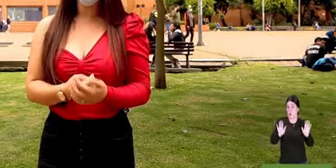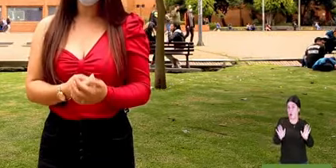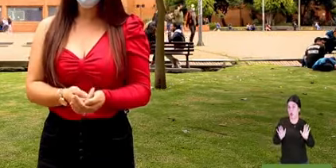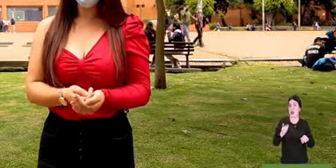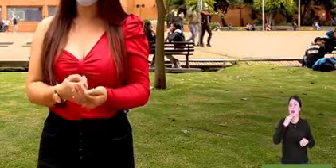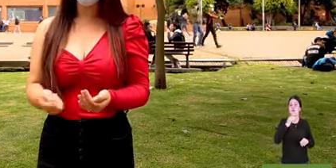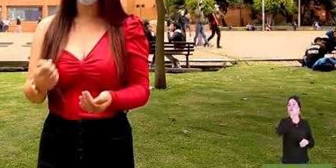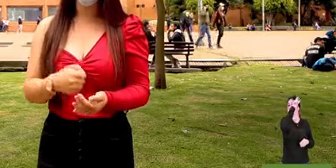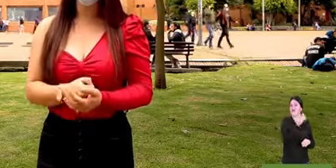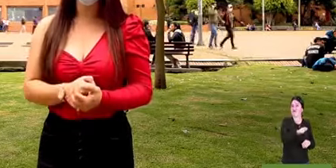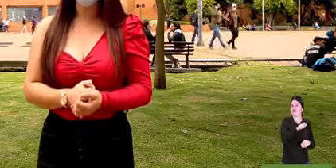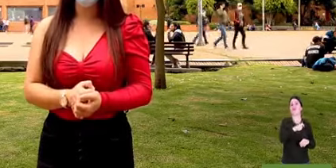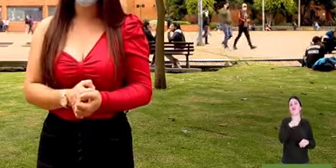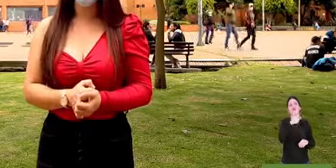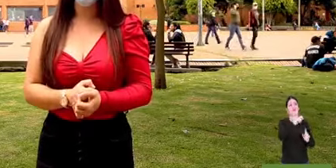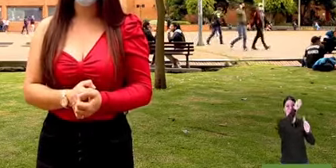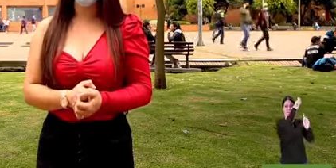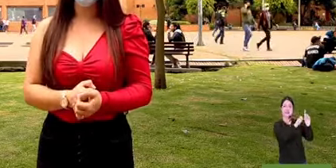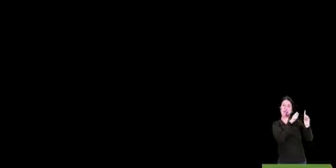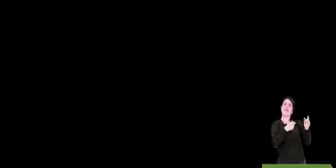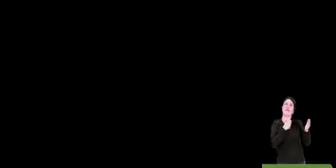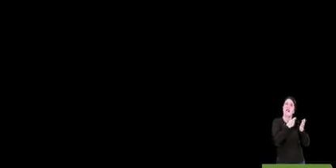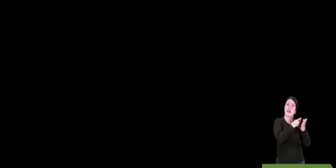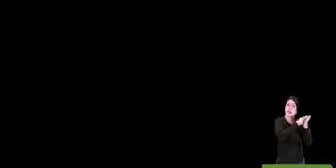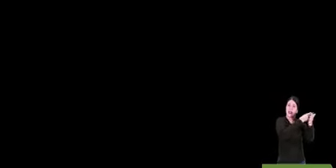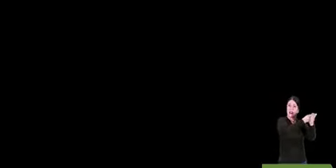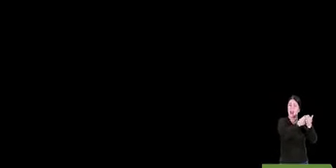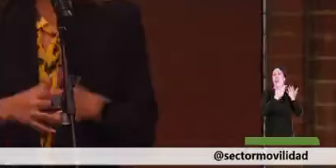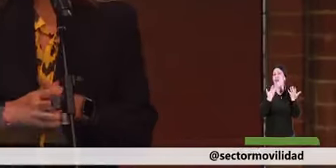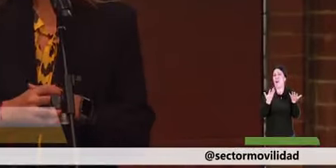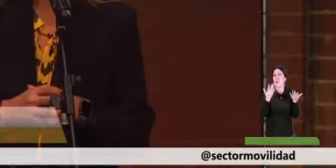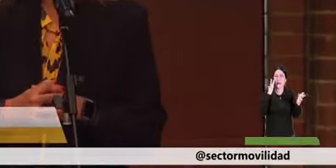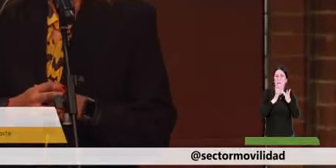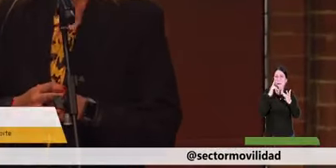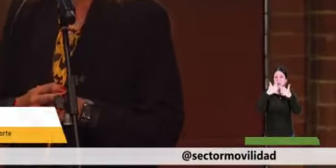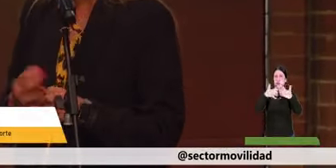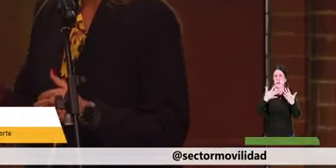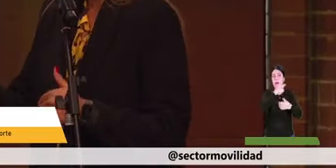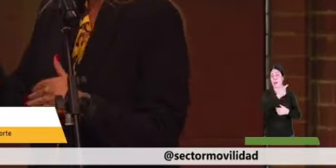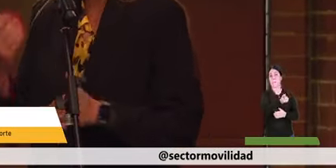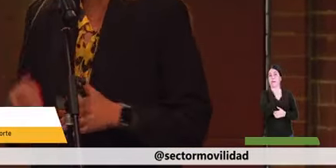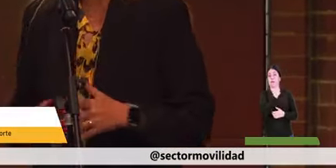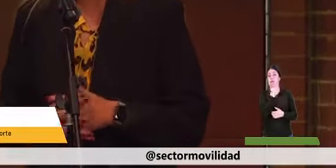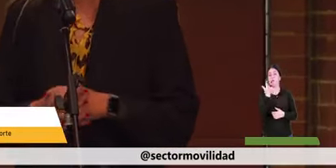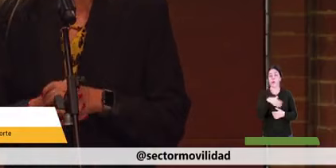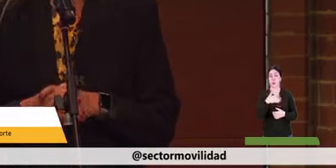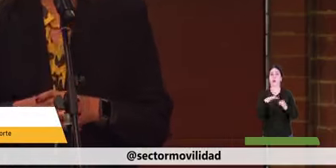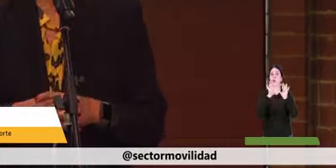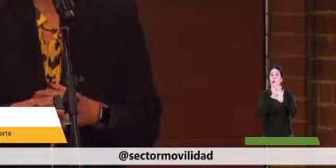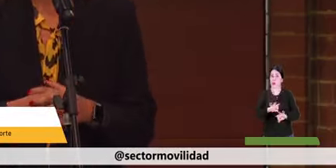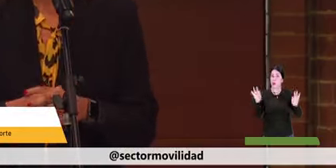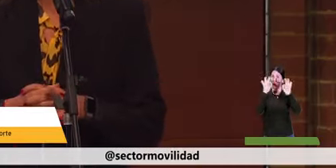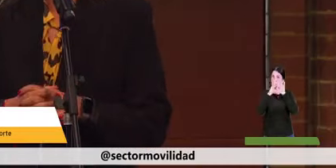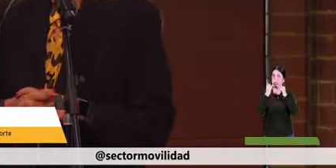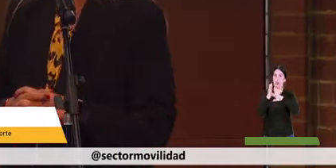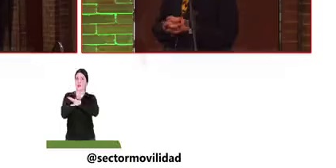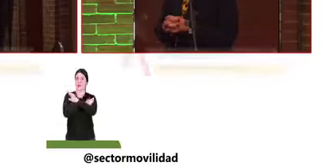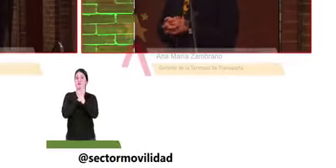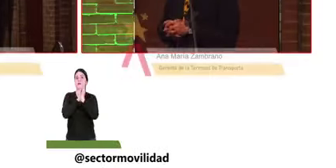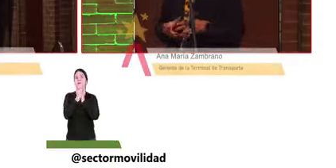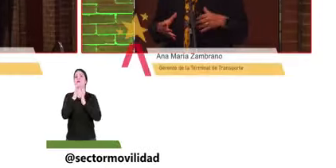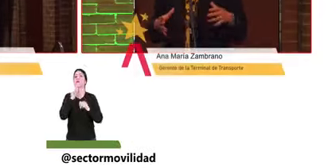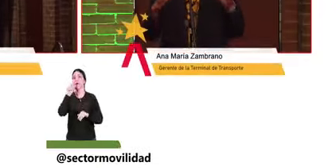del común cobra por este servicio. Bueno, muy importante esa pregunta. De hecho, como lo mencionó nuestro secretario